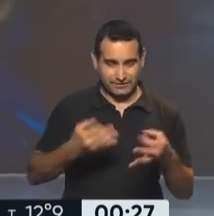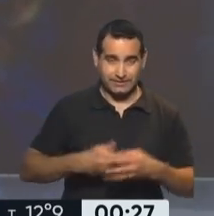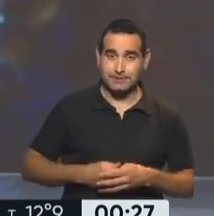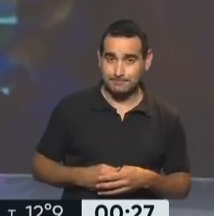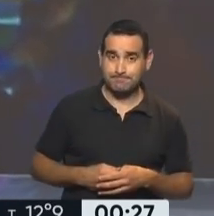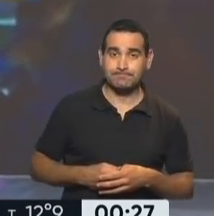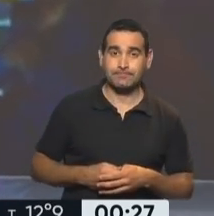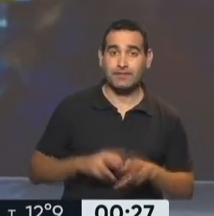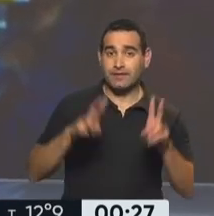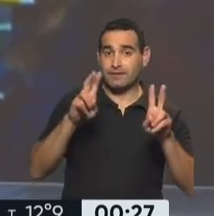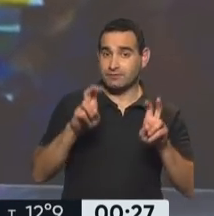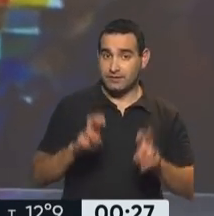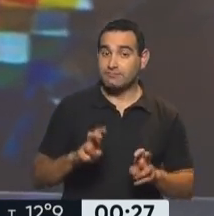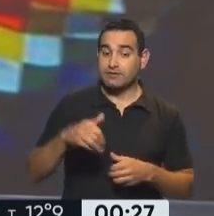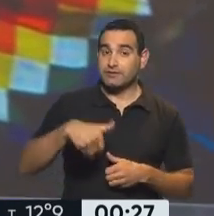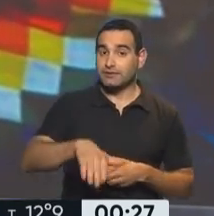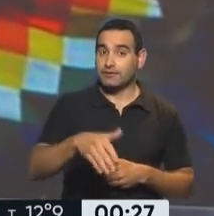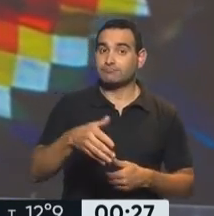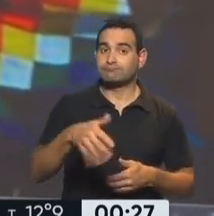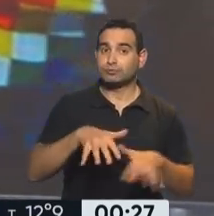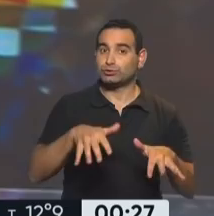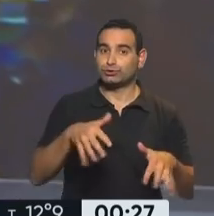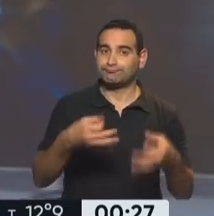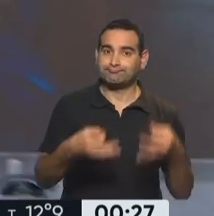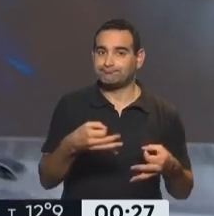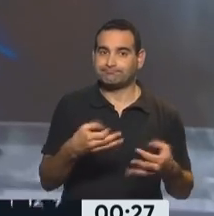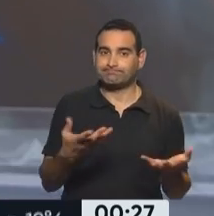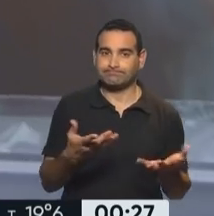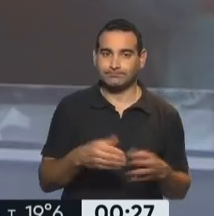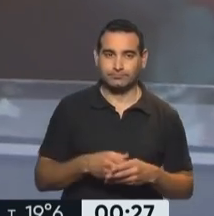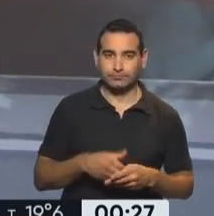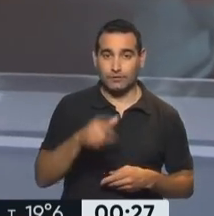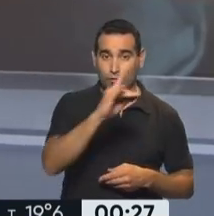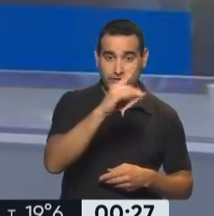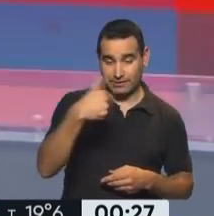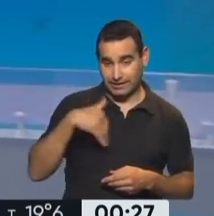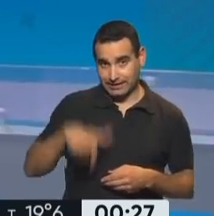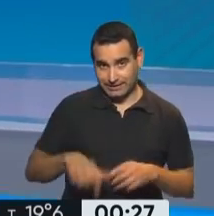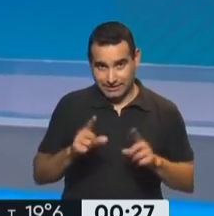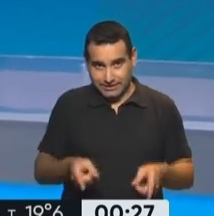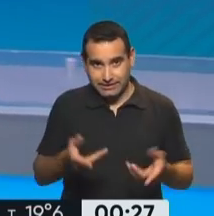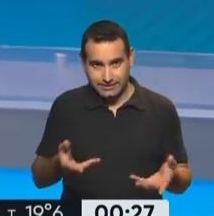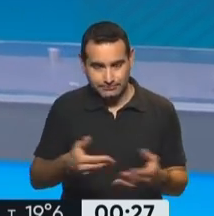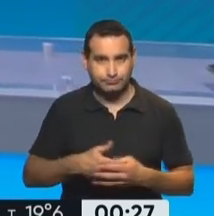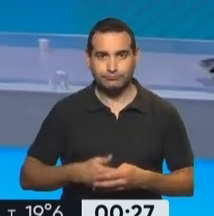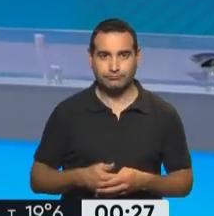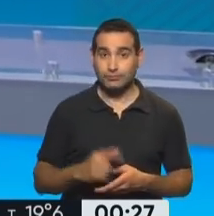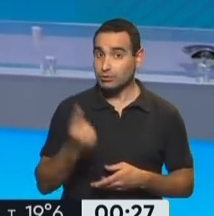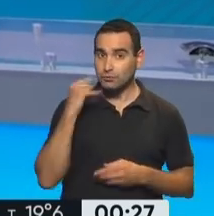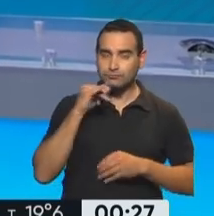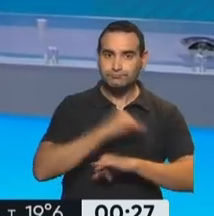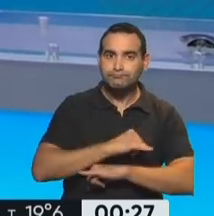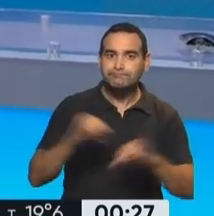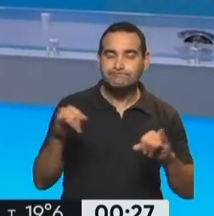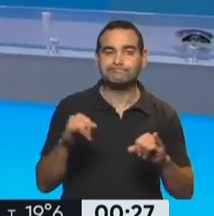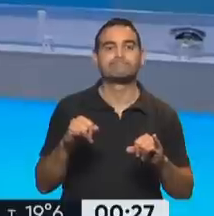este tema y las implicancias judiciales justamente que puede tener tanto en Bolivia como en la Argentina. Esto acaba de ser revelado, así